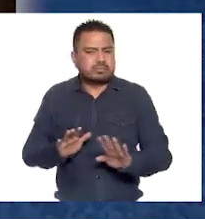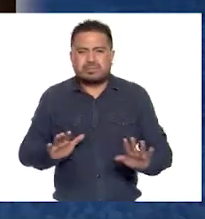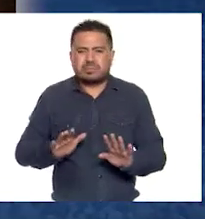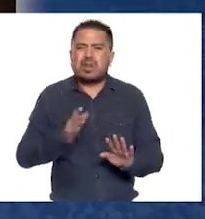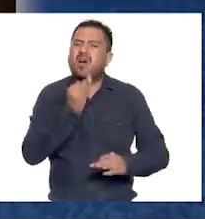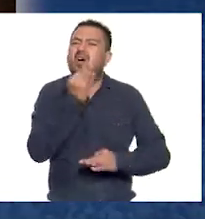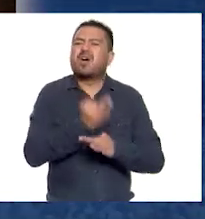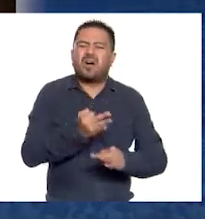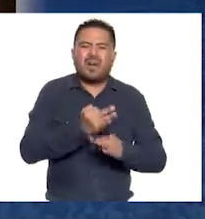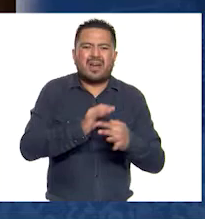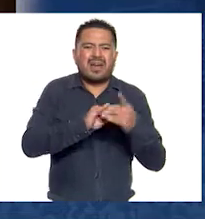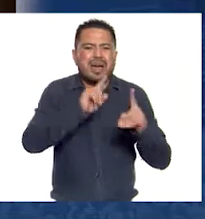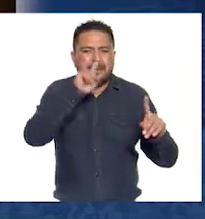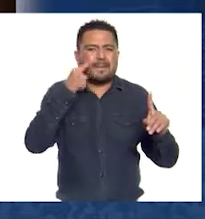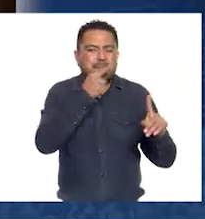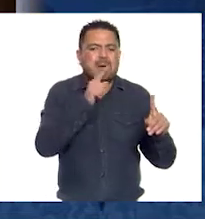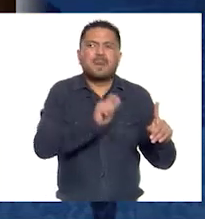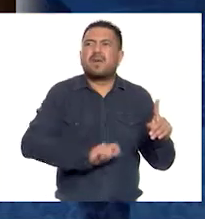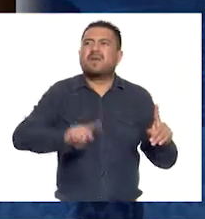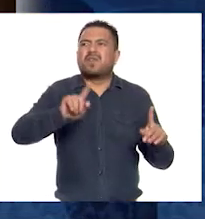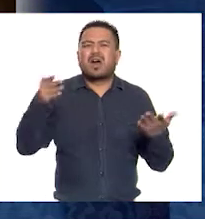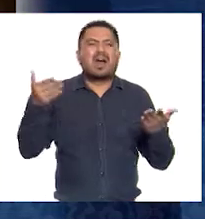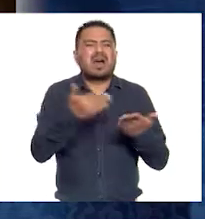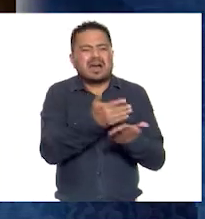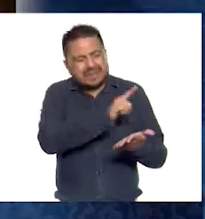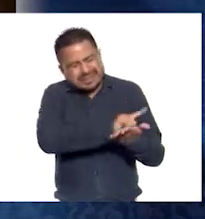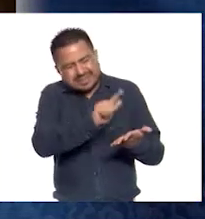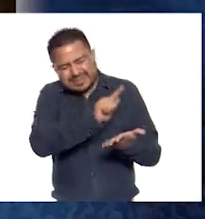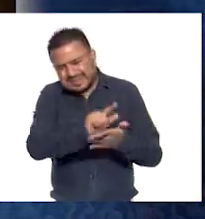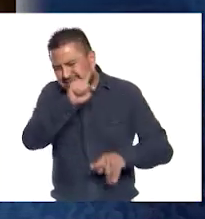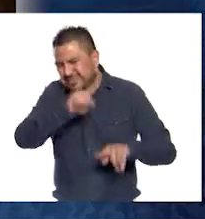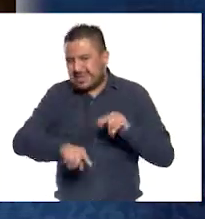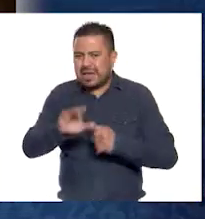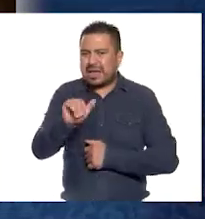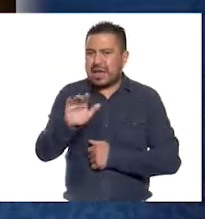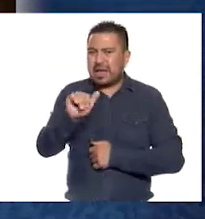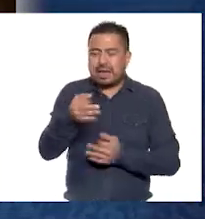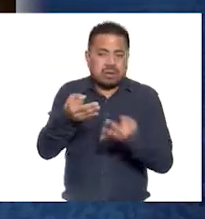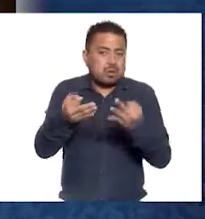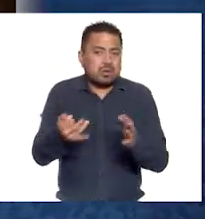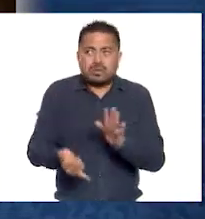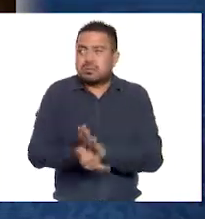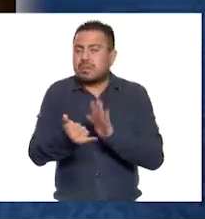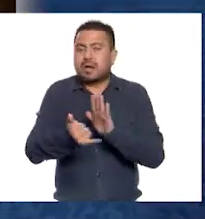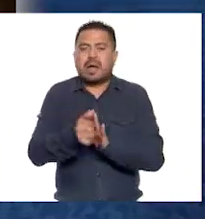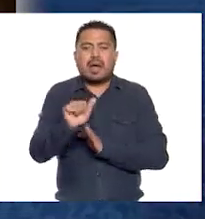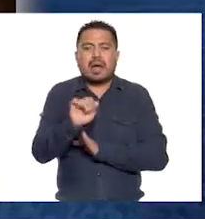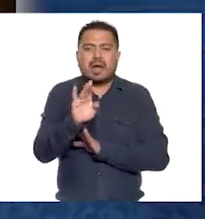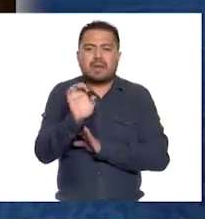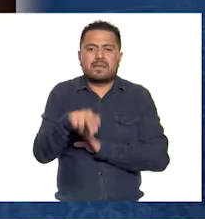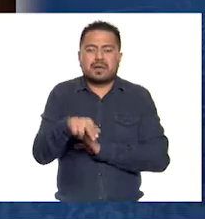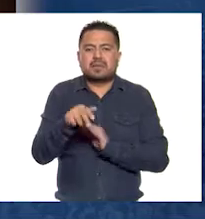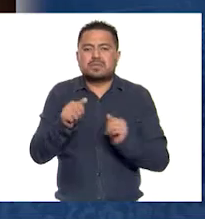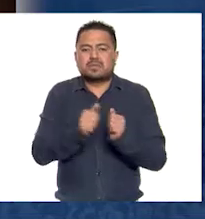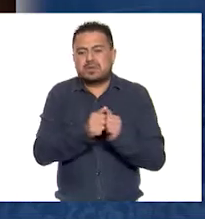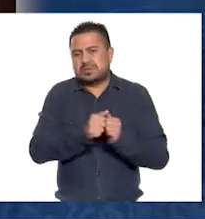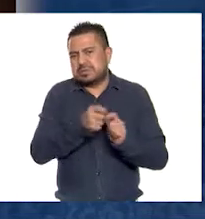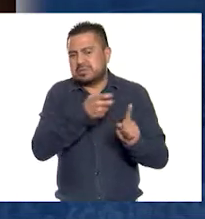fue la misión del profeta, que fue limpiar esa Kaaba que originalmente la construyó Abraham de los